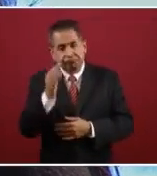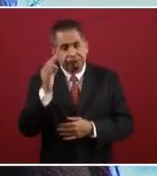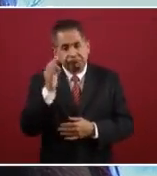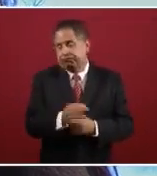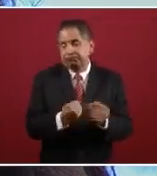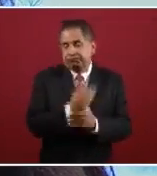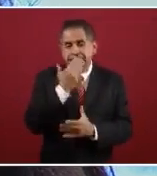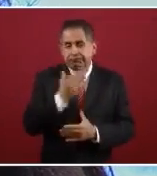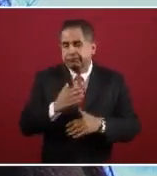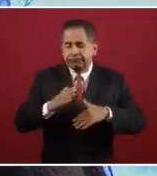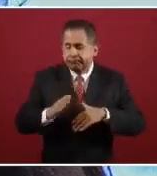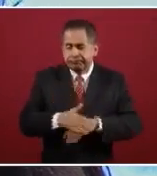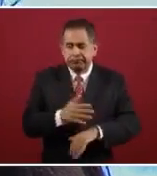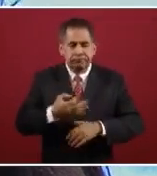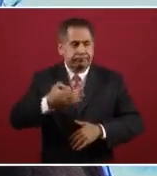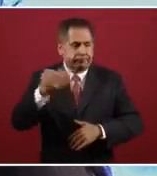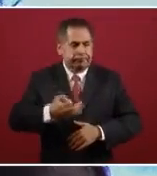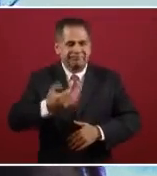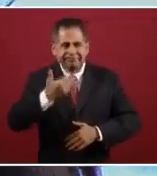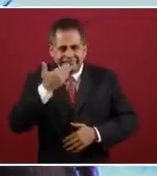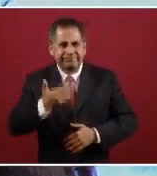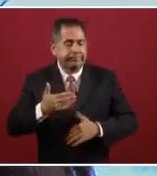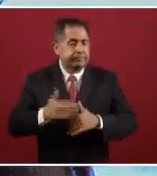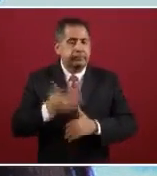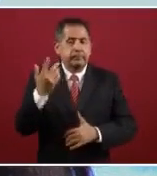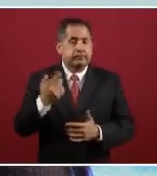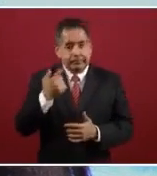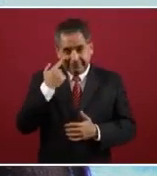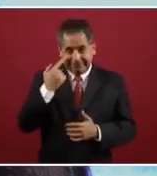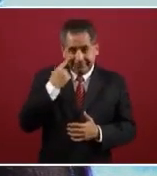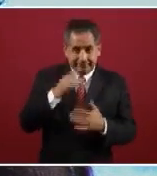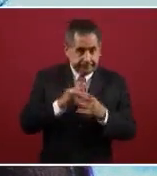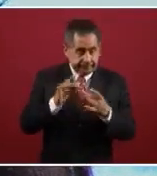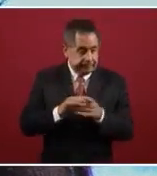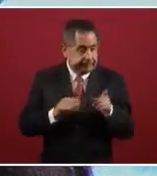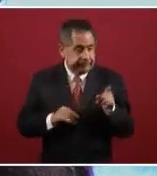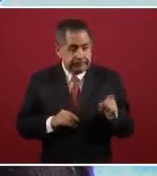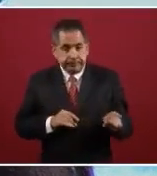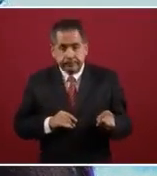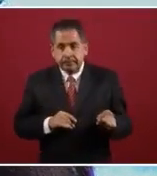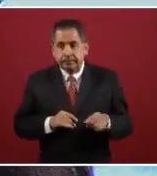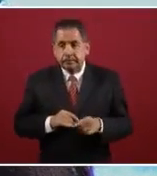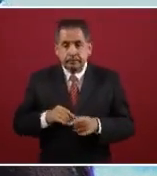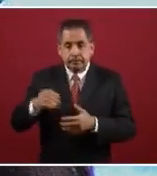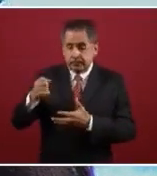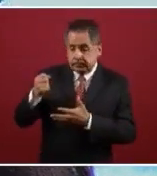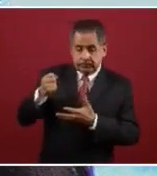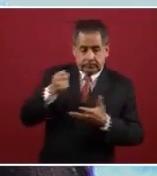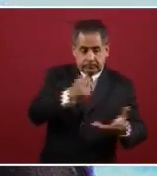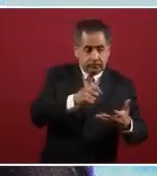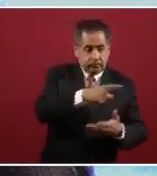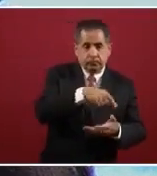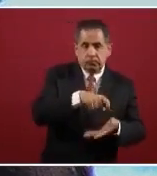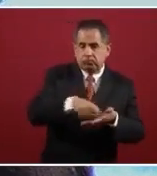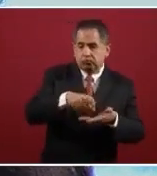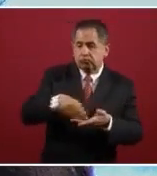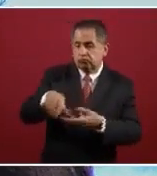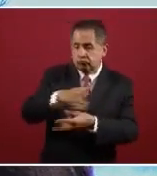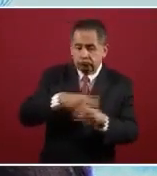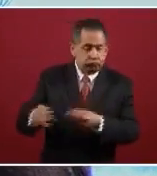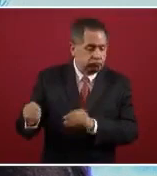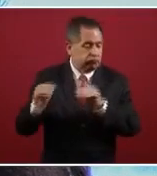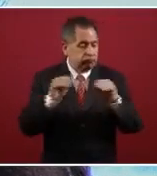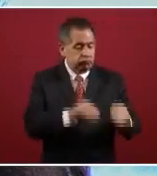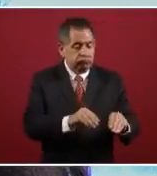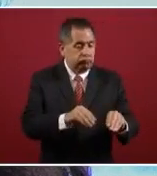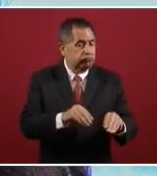decimos eso? Eficiente y eficaz porque normalmente los insumos que han comprado los campesinos lo